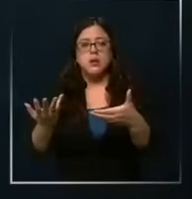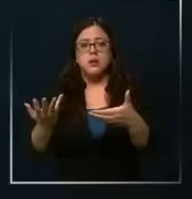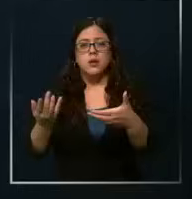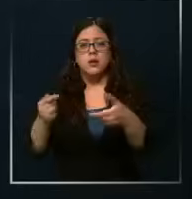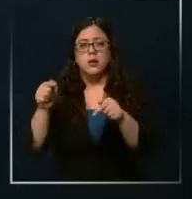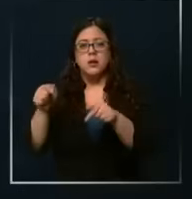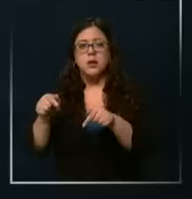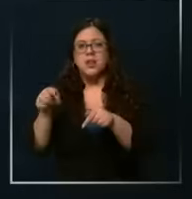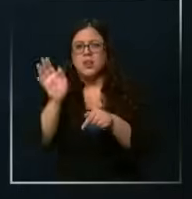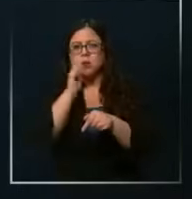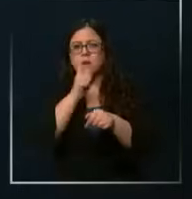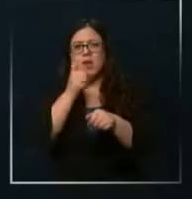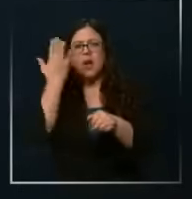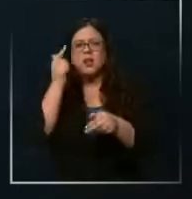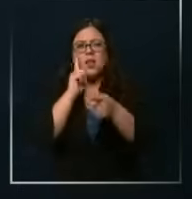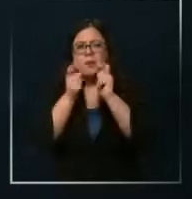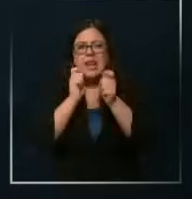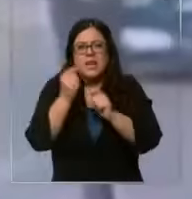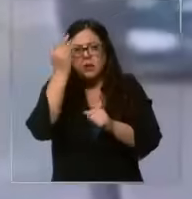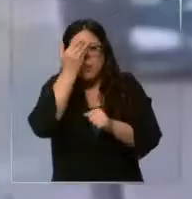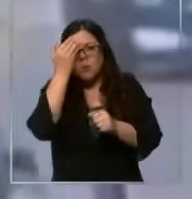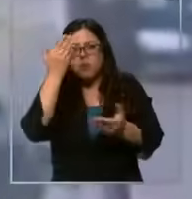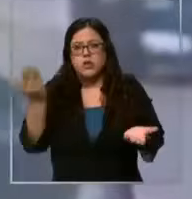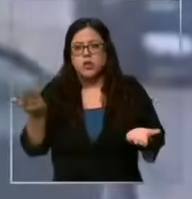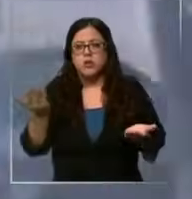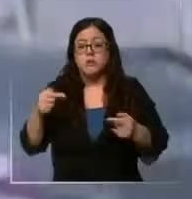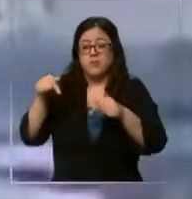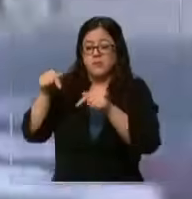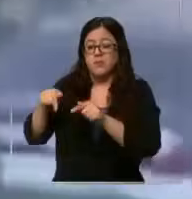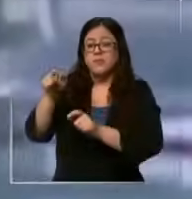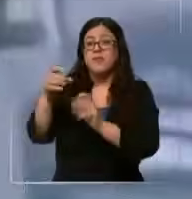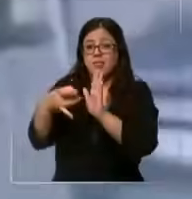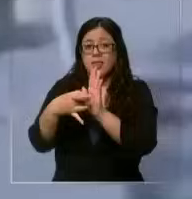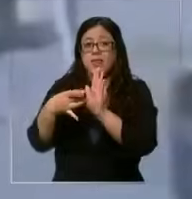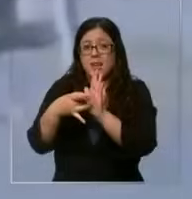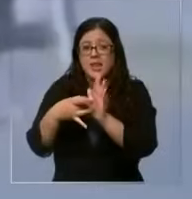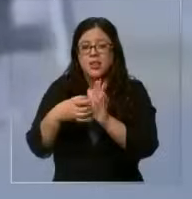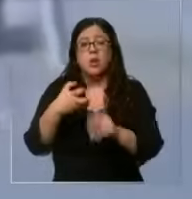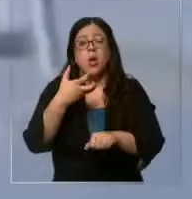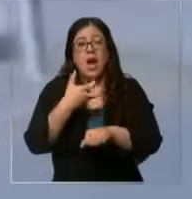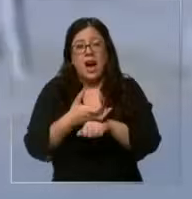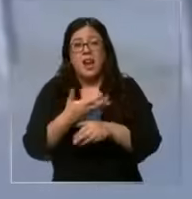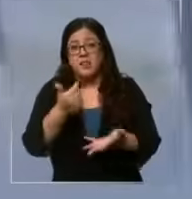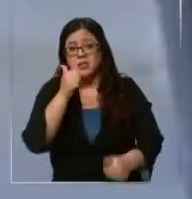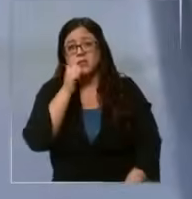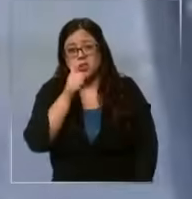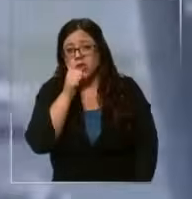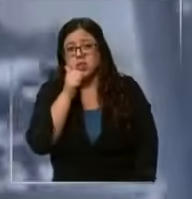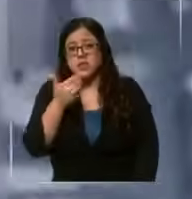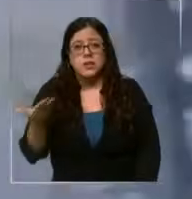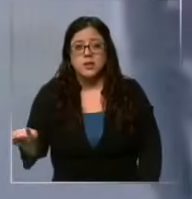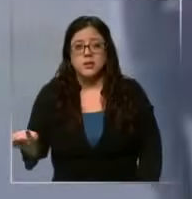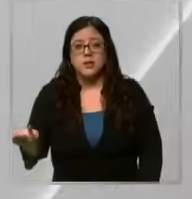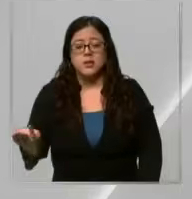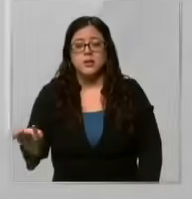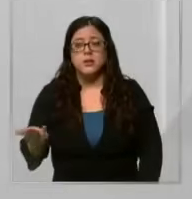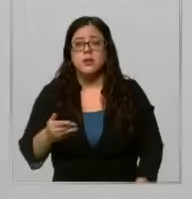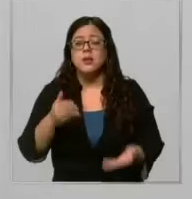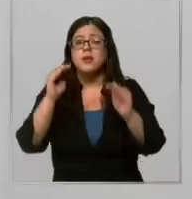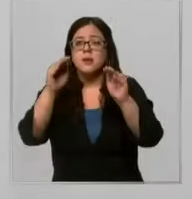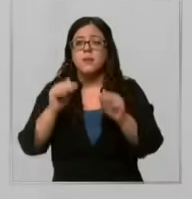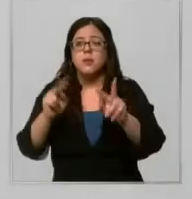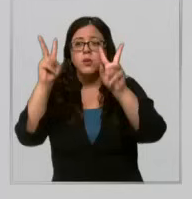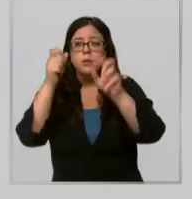de peligros, ese tipo de preocupaciones. Pero ahora estos delitos se registran prácticamente todos los días, así como también